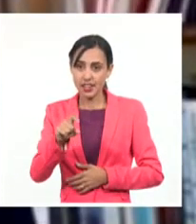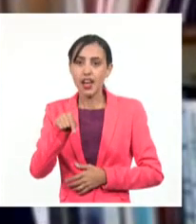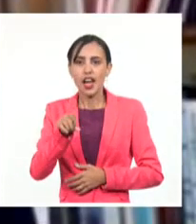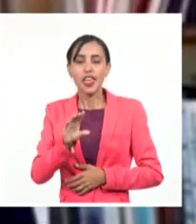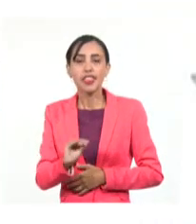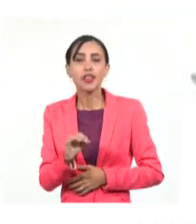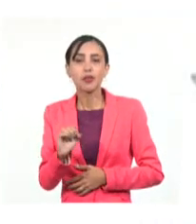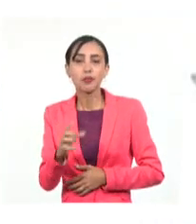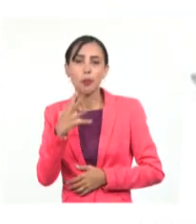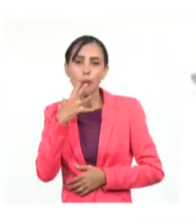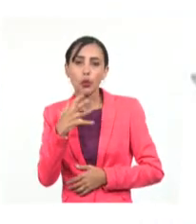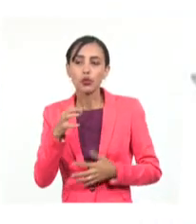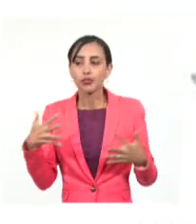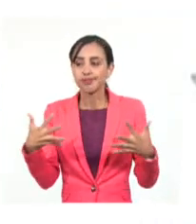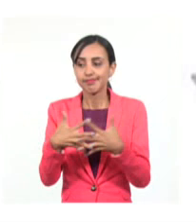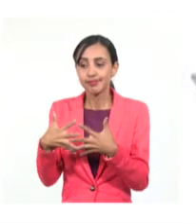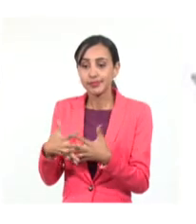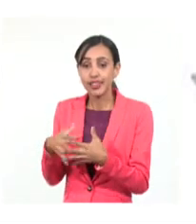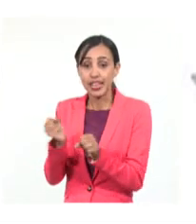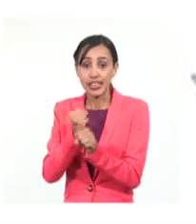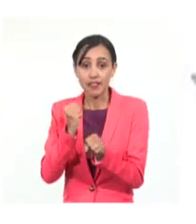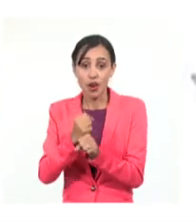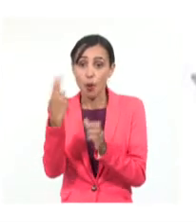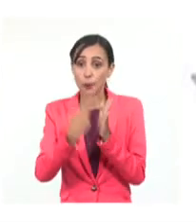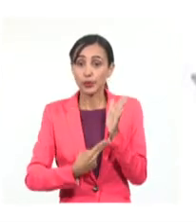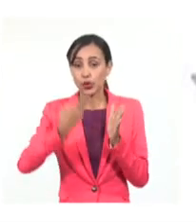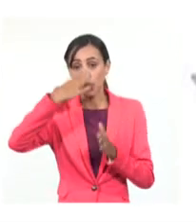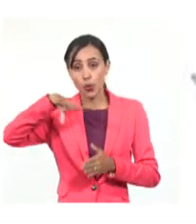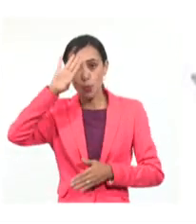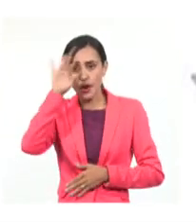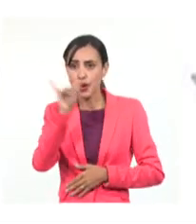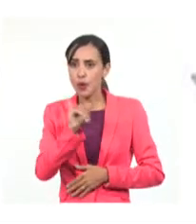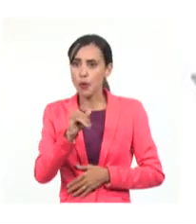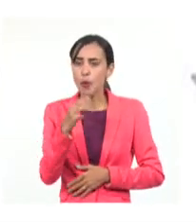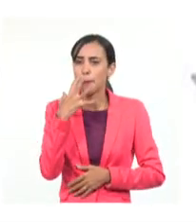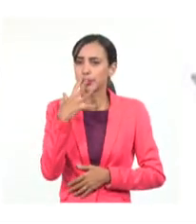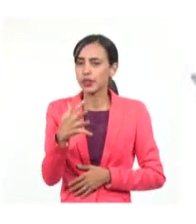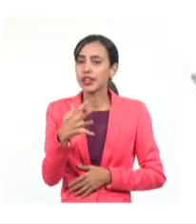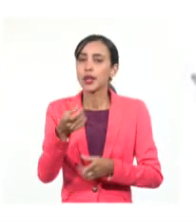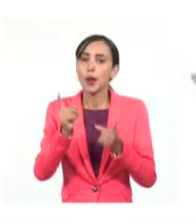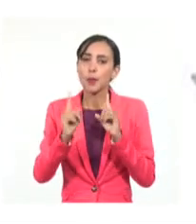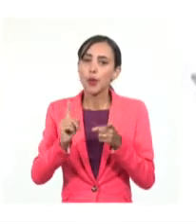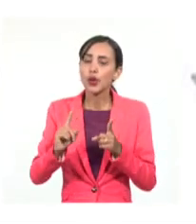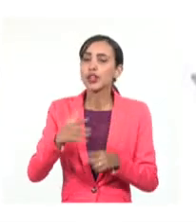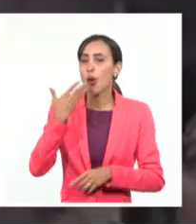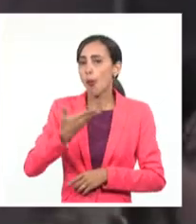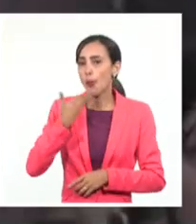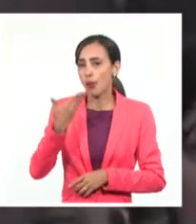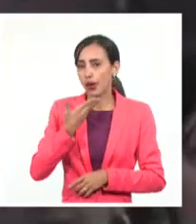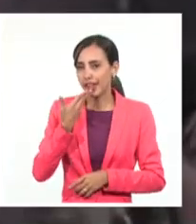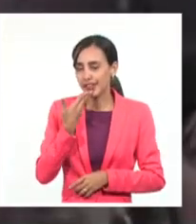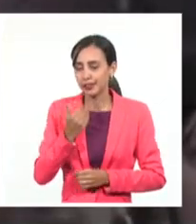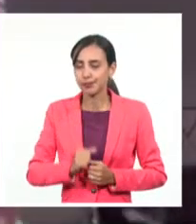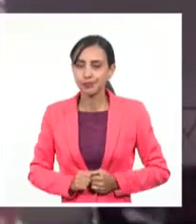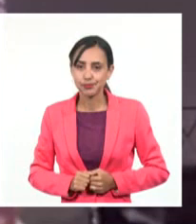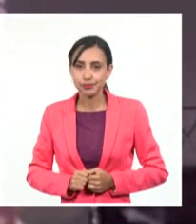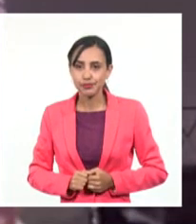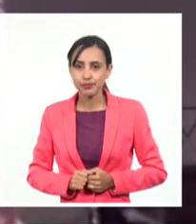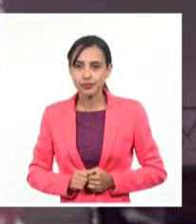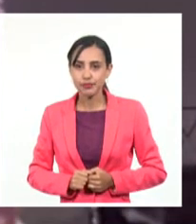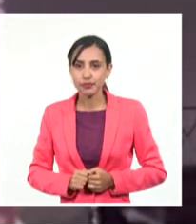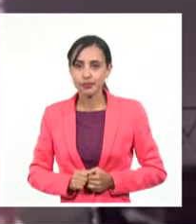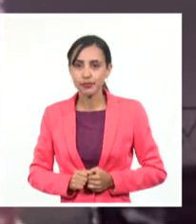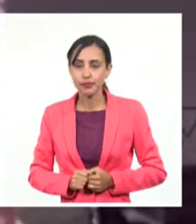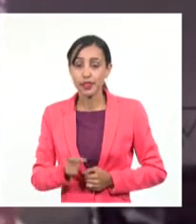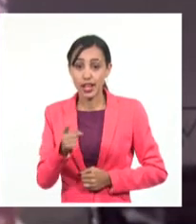relaciones entre la hora del pintor cubano y la de reconocido poético y político Martínez el coloquio reserva